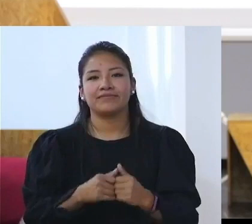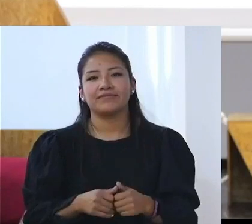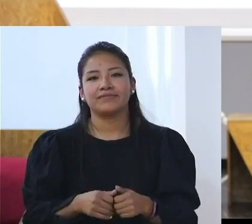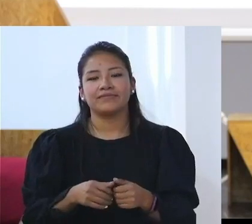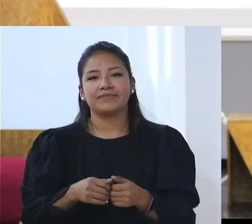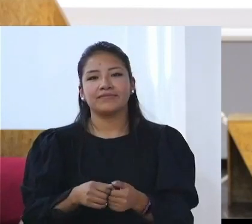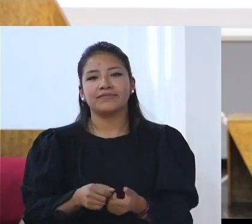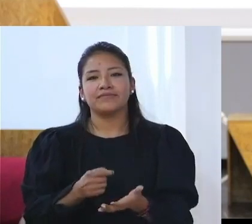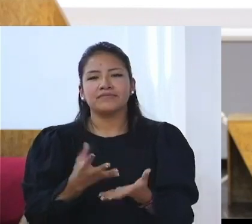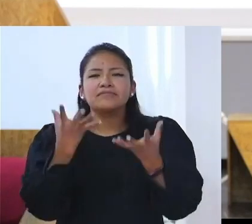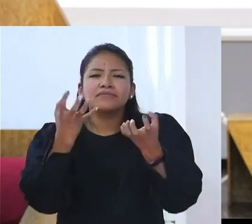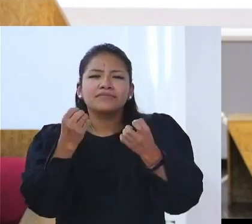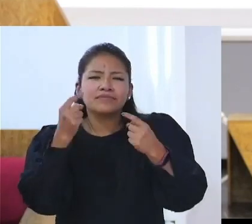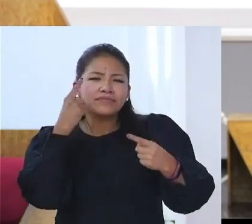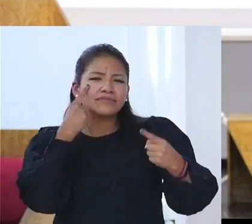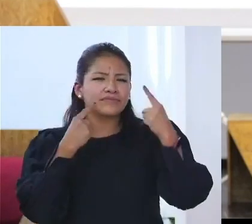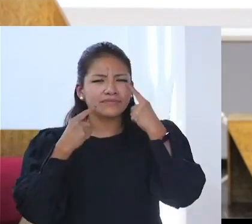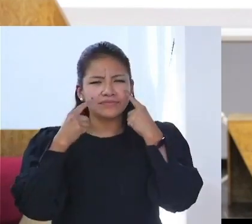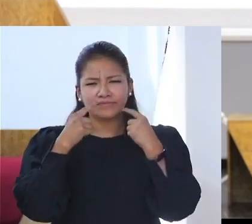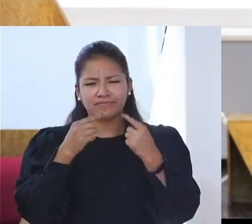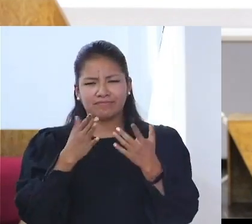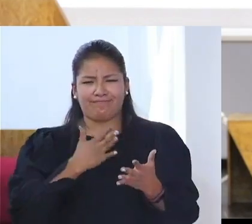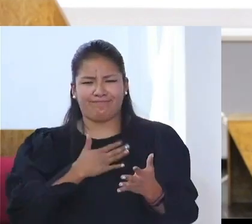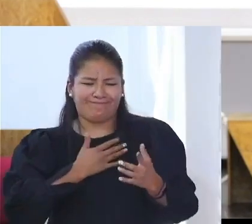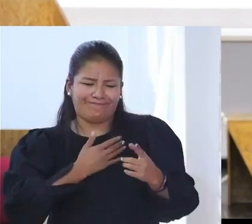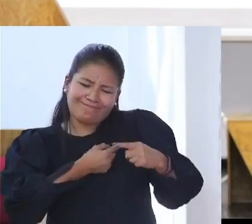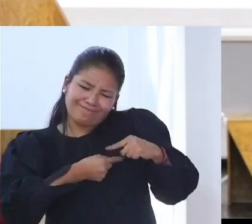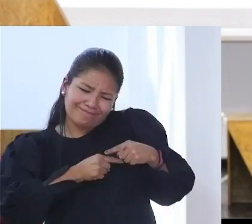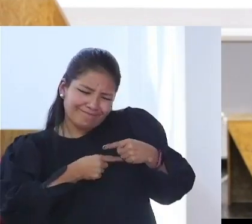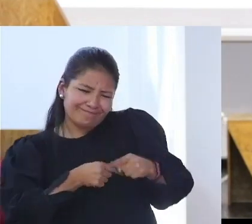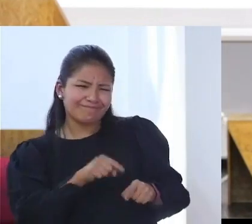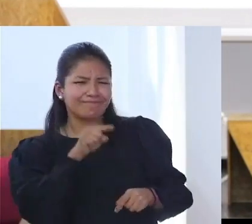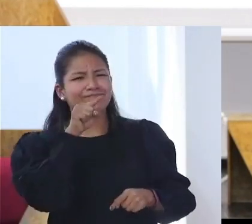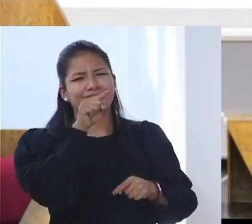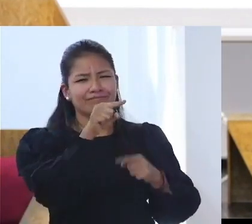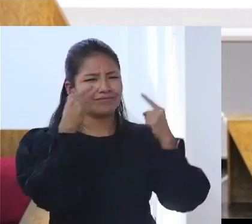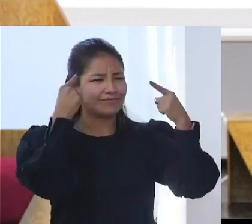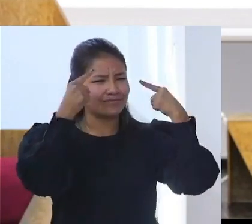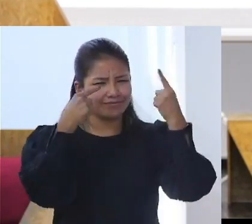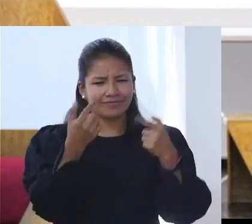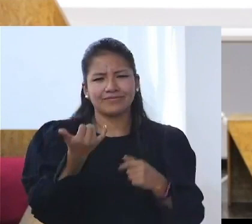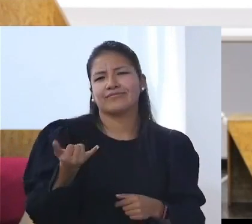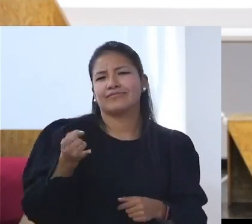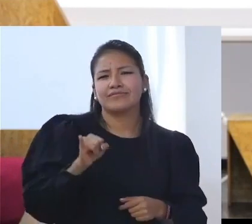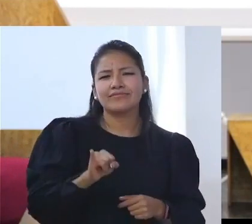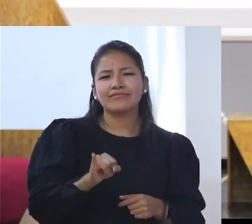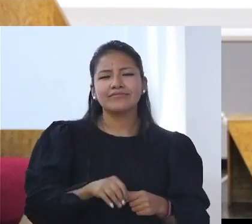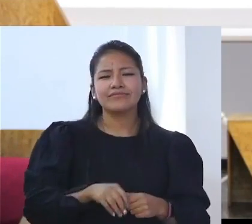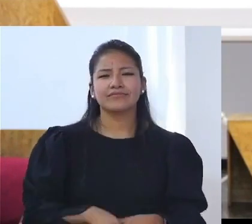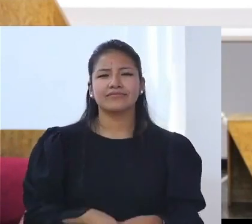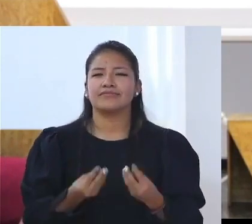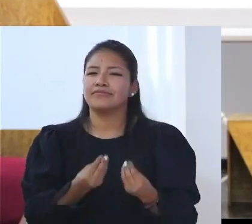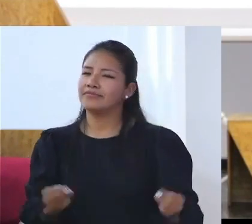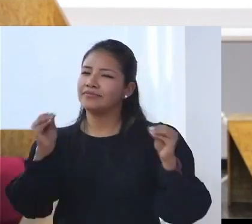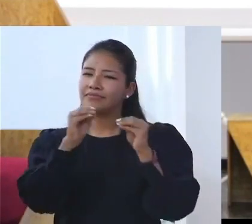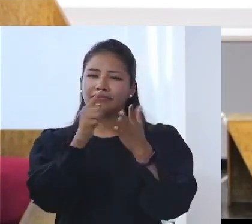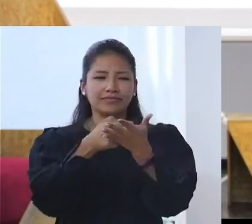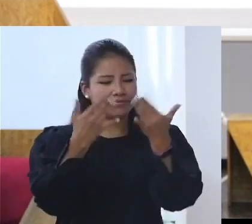quiero llorar y Me destroza que pienses así